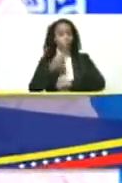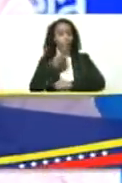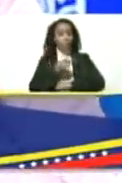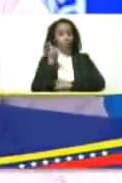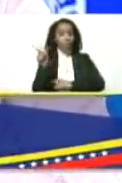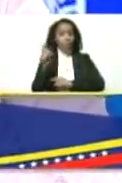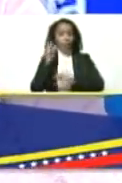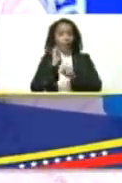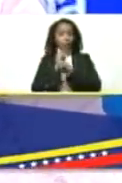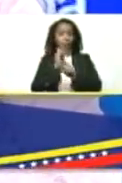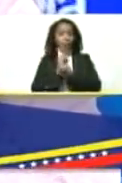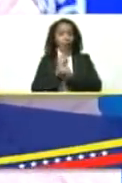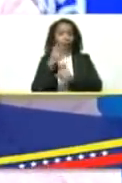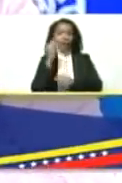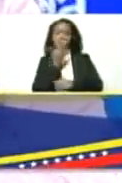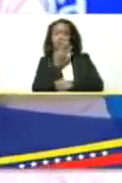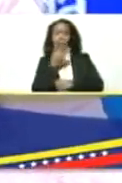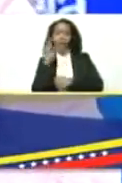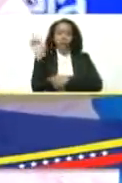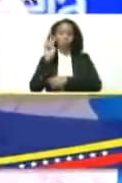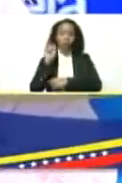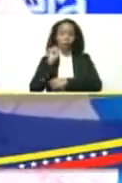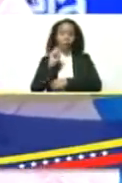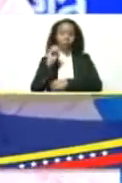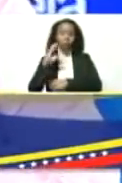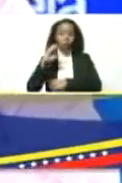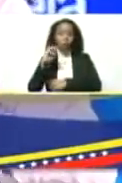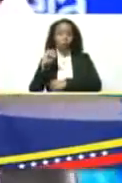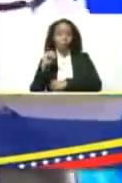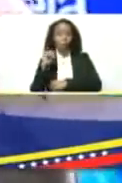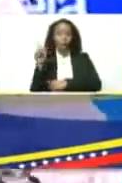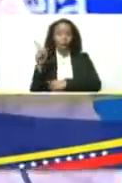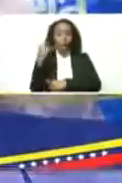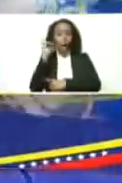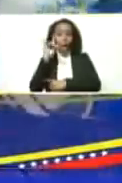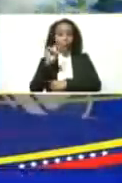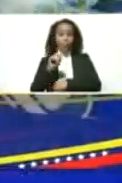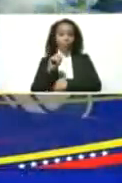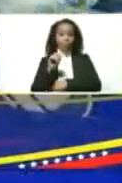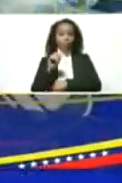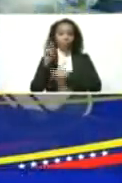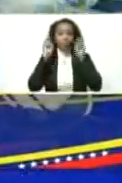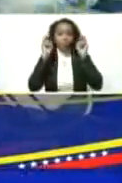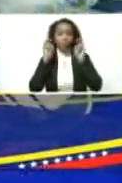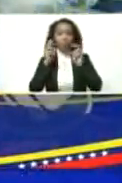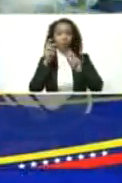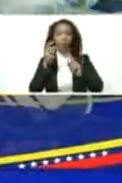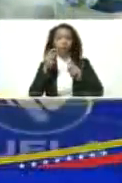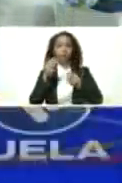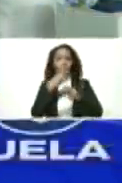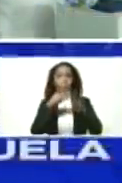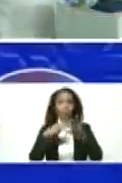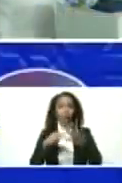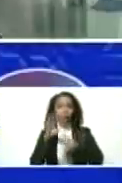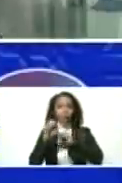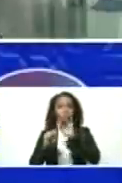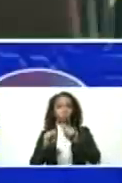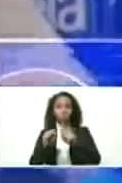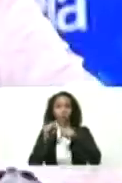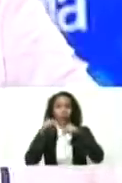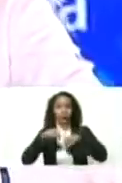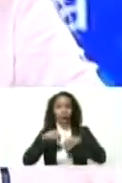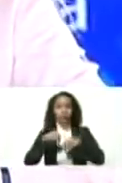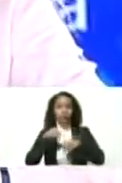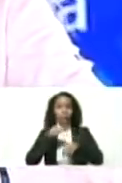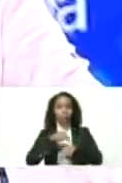esta página, vitrinavenezuela.com, tenemos también una sección de proveedores, presidente. Es decir, en este momento los